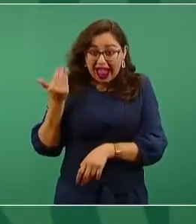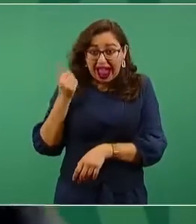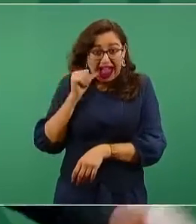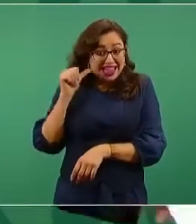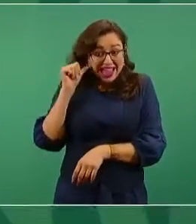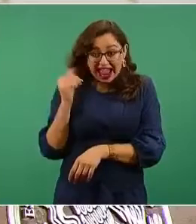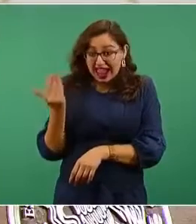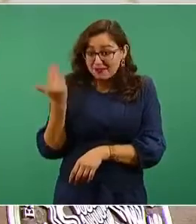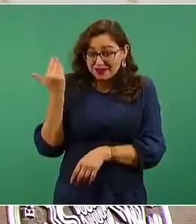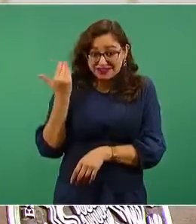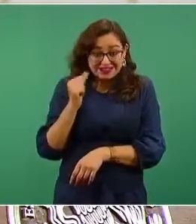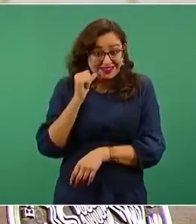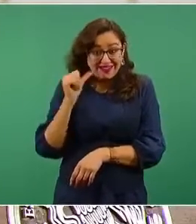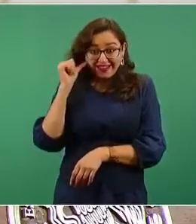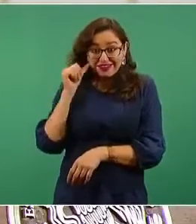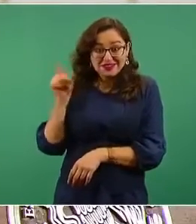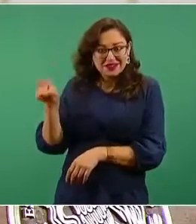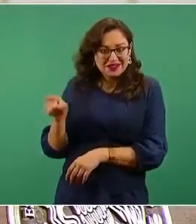entregó sobornos